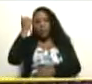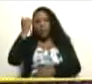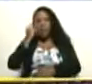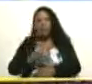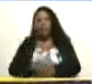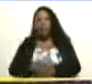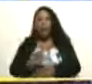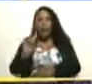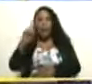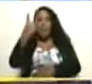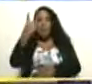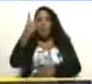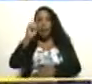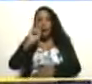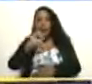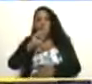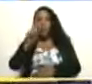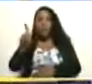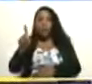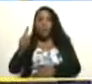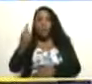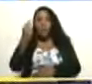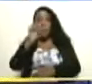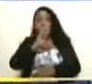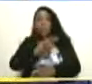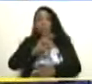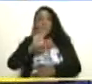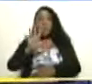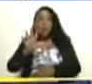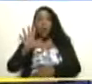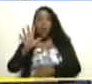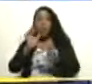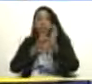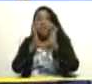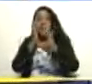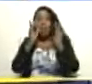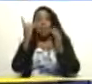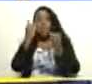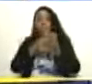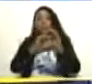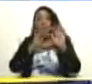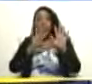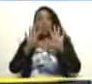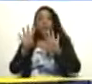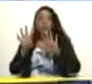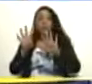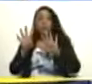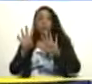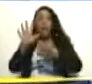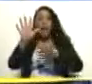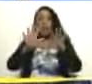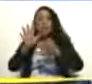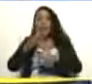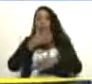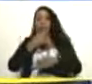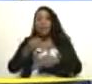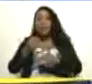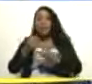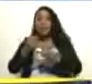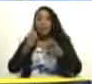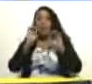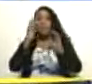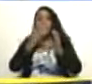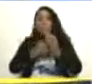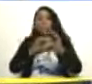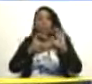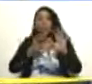El primer referéndum fue el 25 de abril del 99, el segundo fue el 15 de diciembre del 99